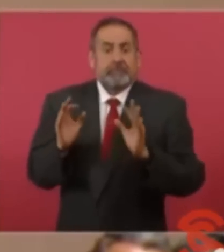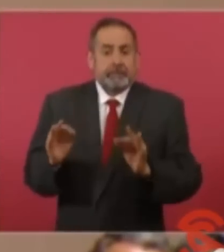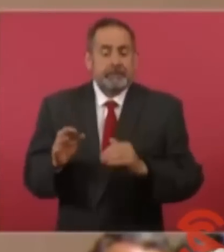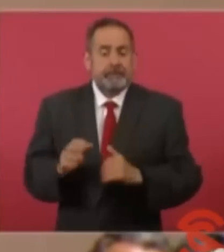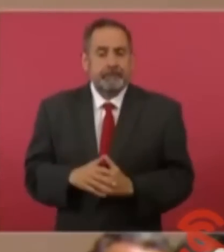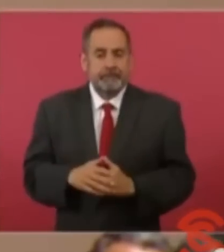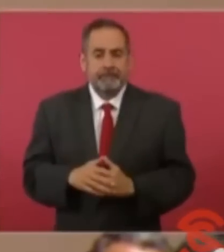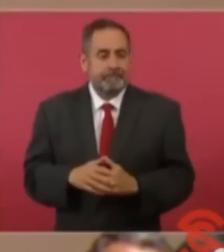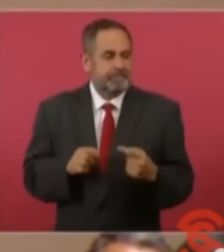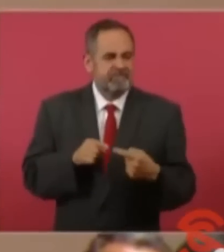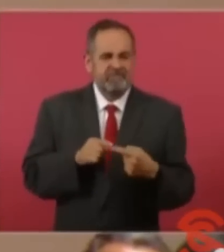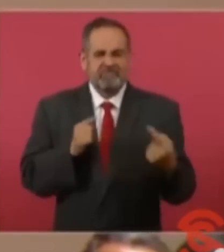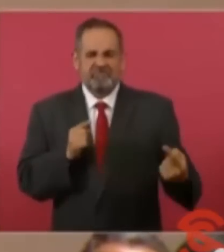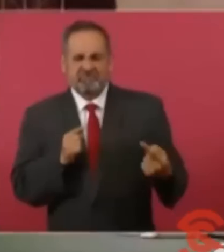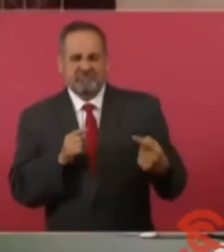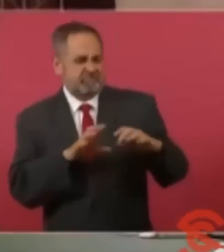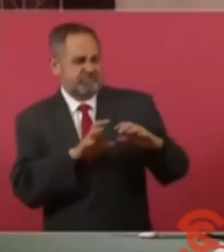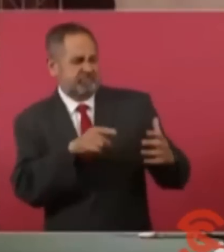una oposición